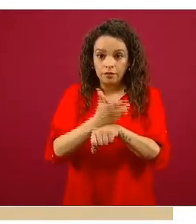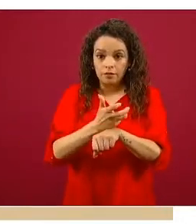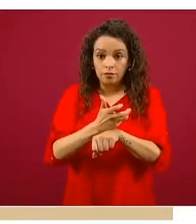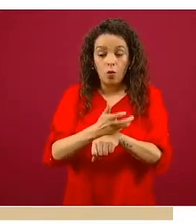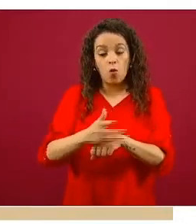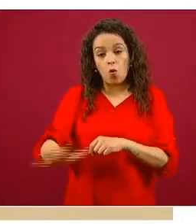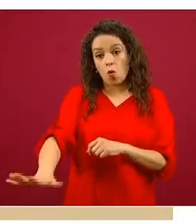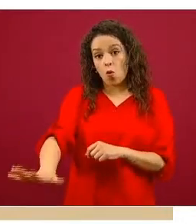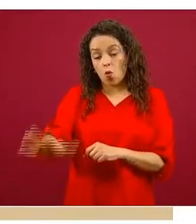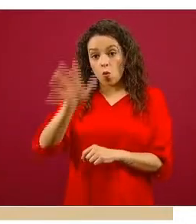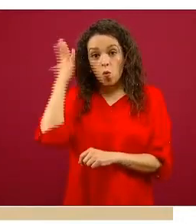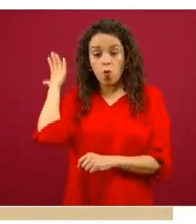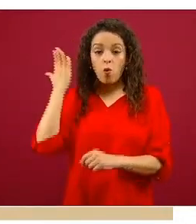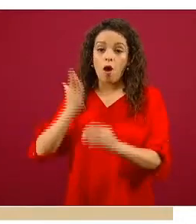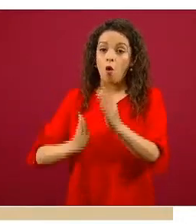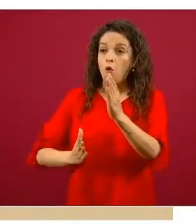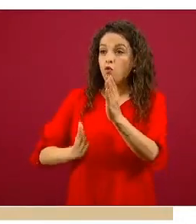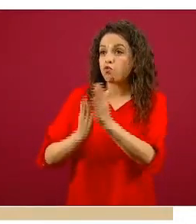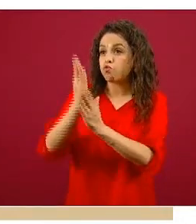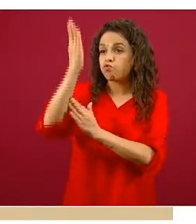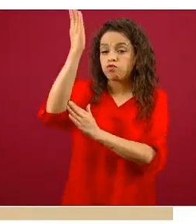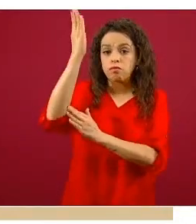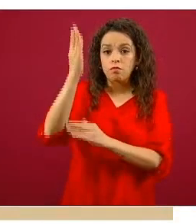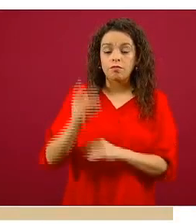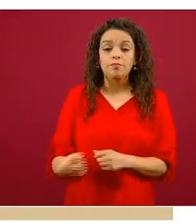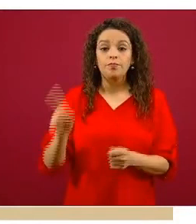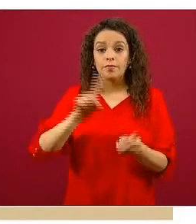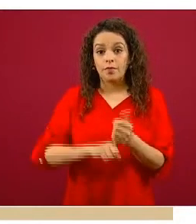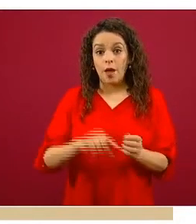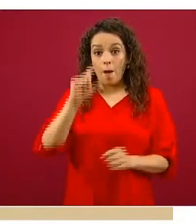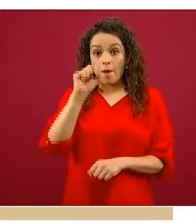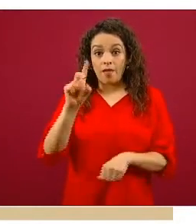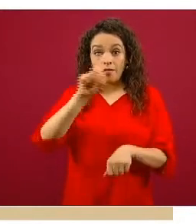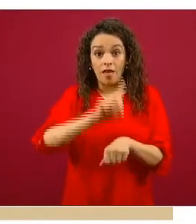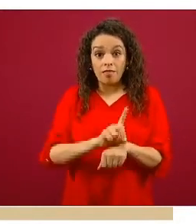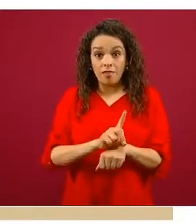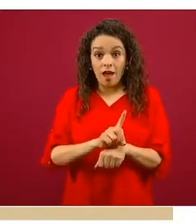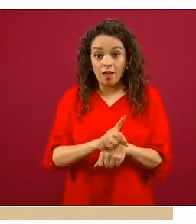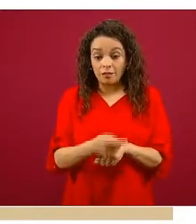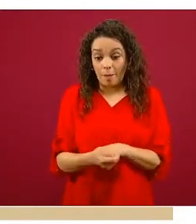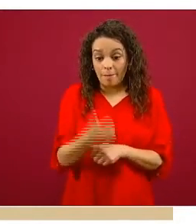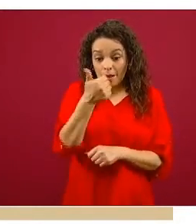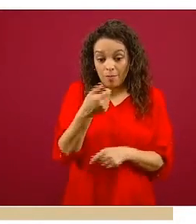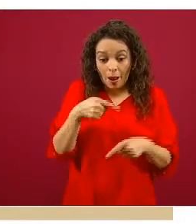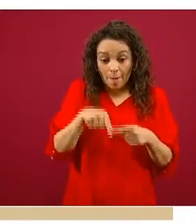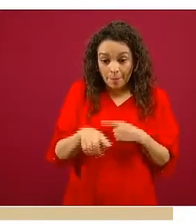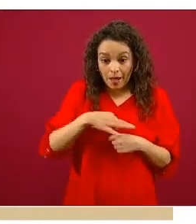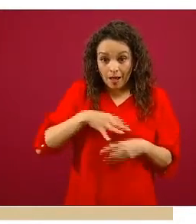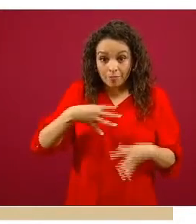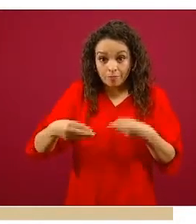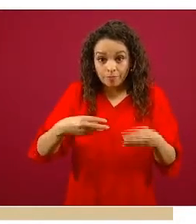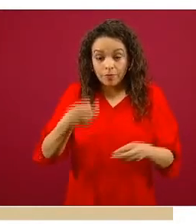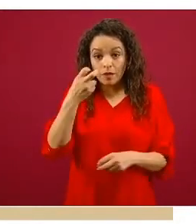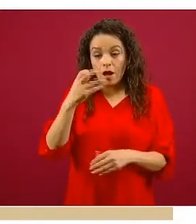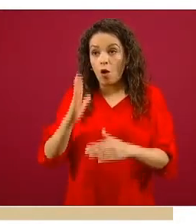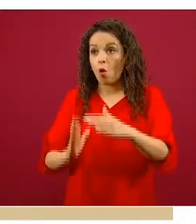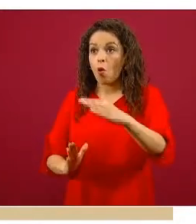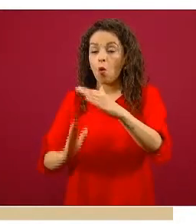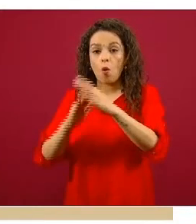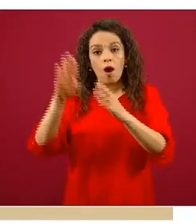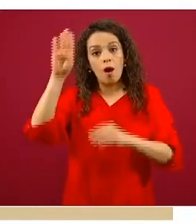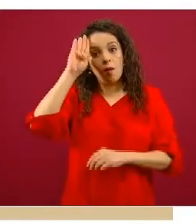ascenso rápido, prácticamente para los primeros 20 días había alcanzado lo que se podría considerar como un